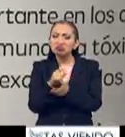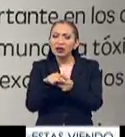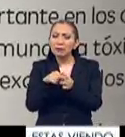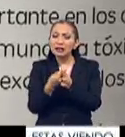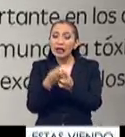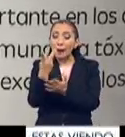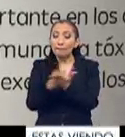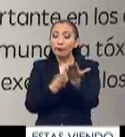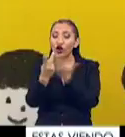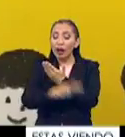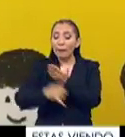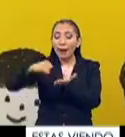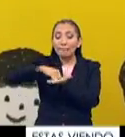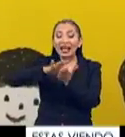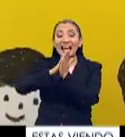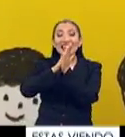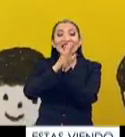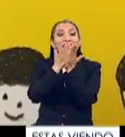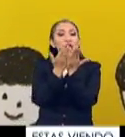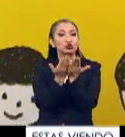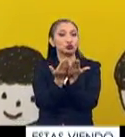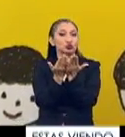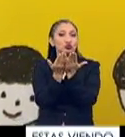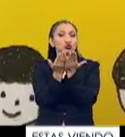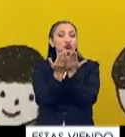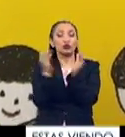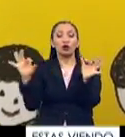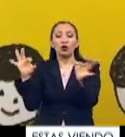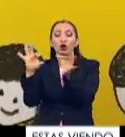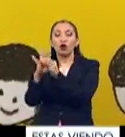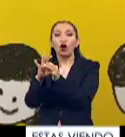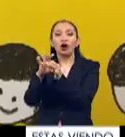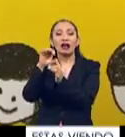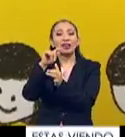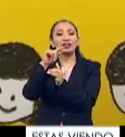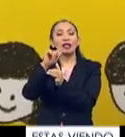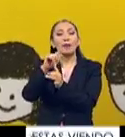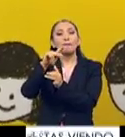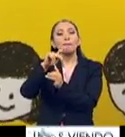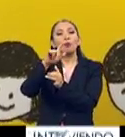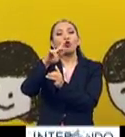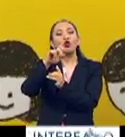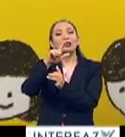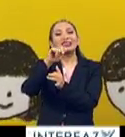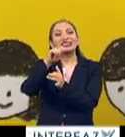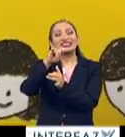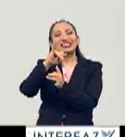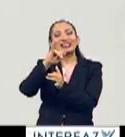empezar un programa de edición de libros asociados con la editorial Mundiprensa. Sí.